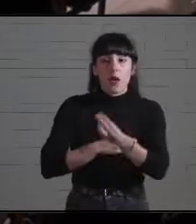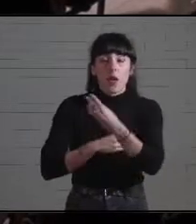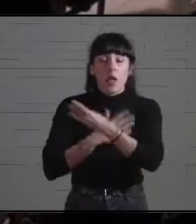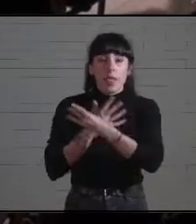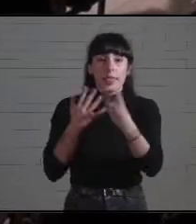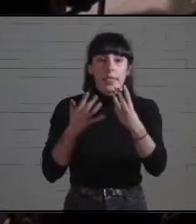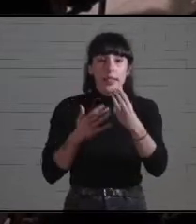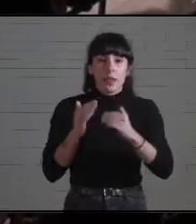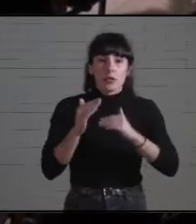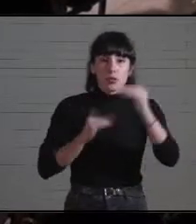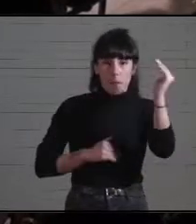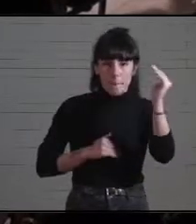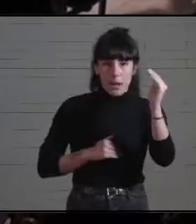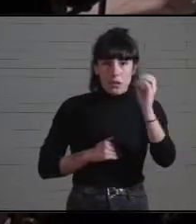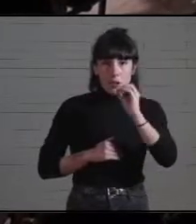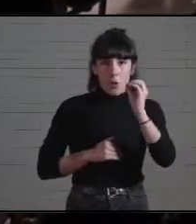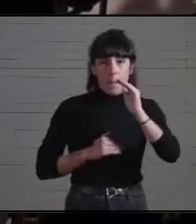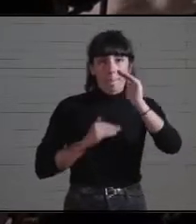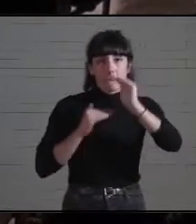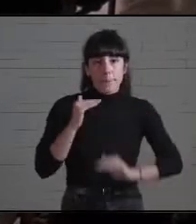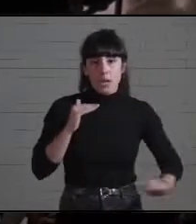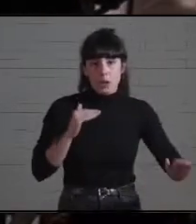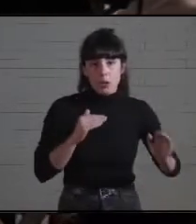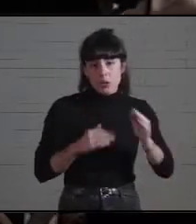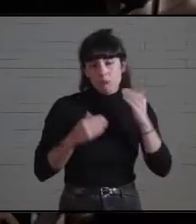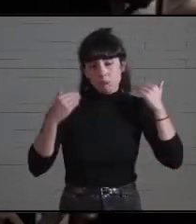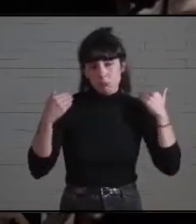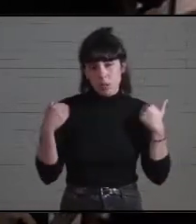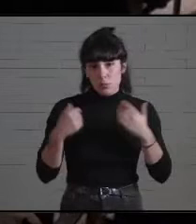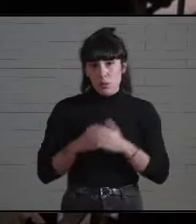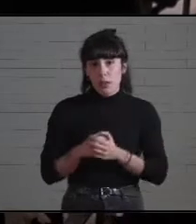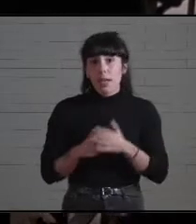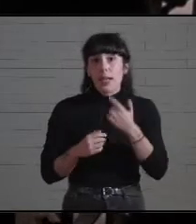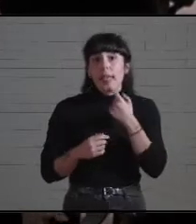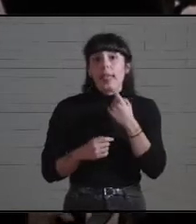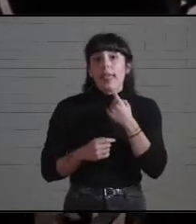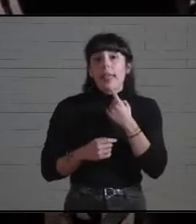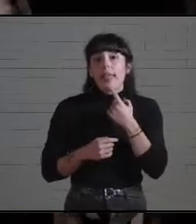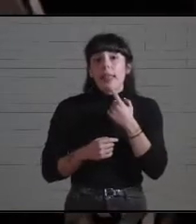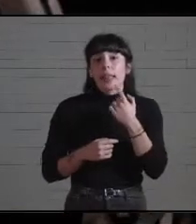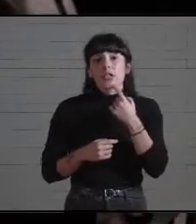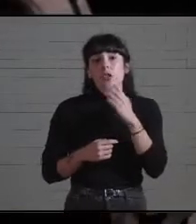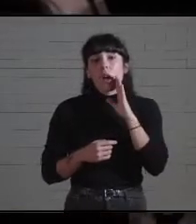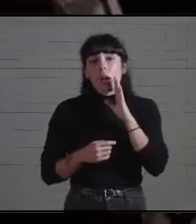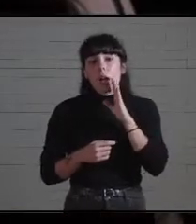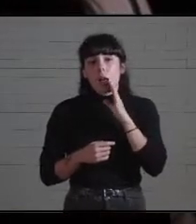periódica por menor a cargo. Es decir, y esto ya nos lo alertaban